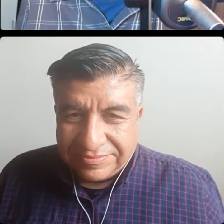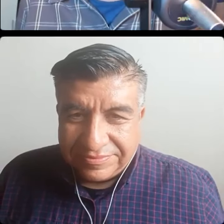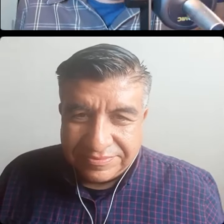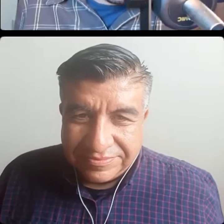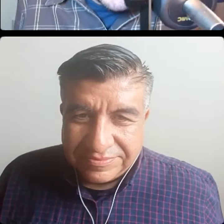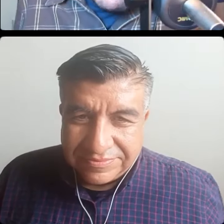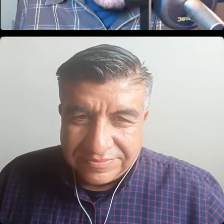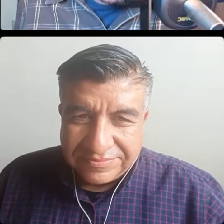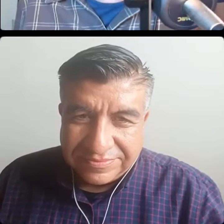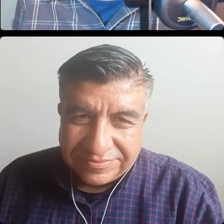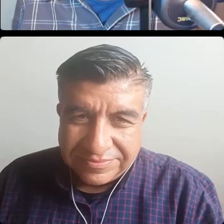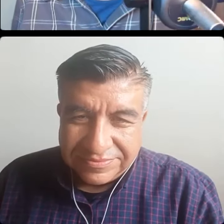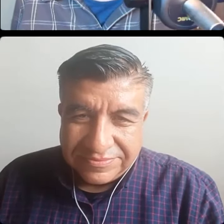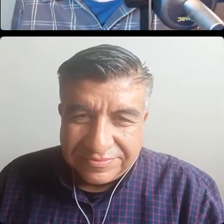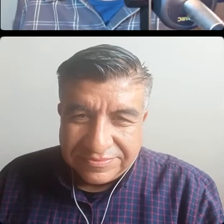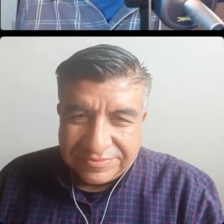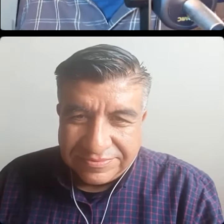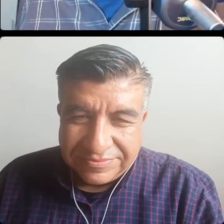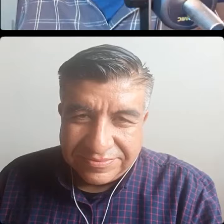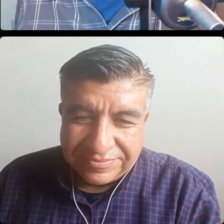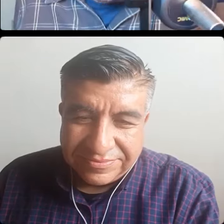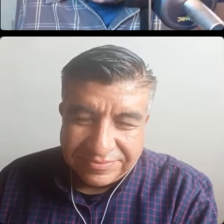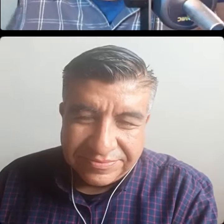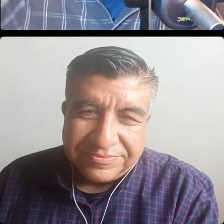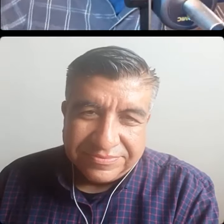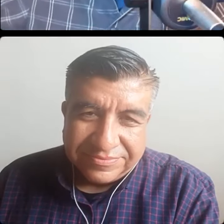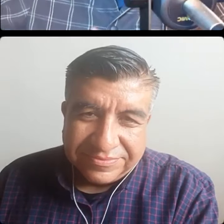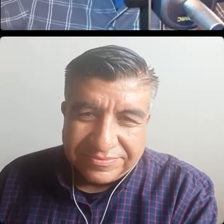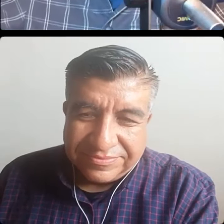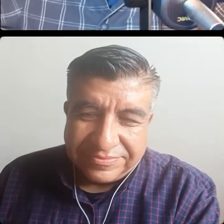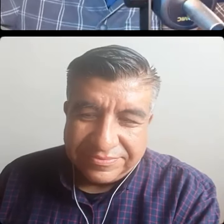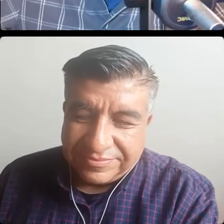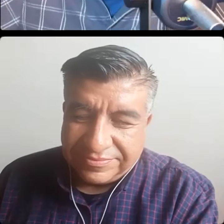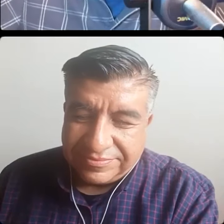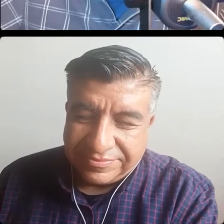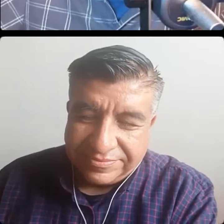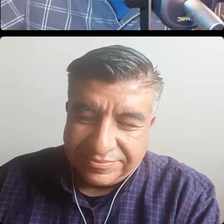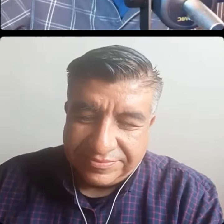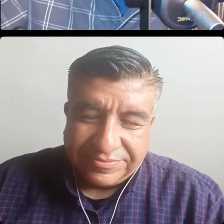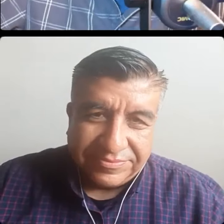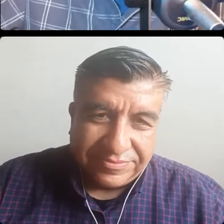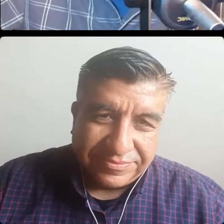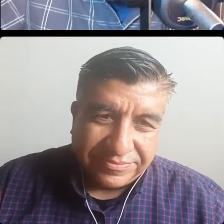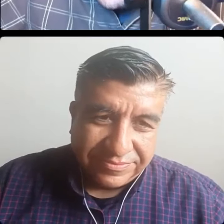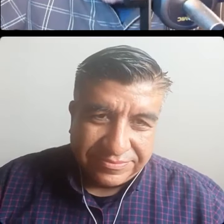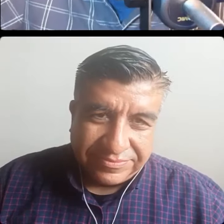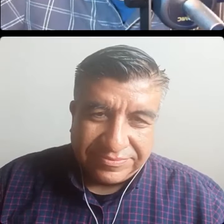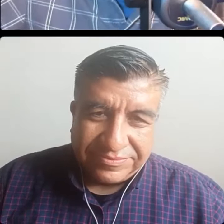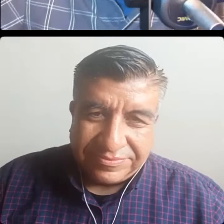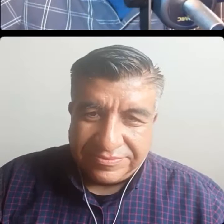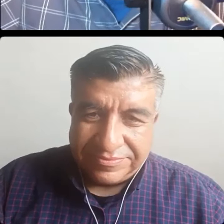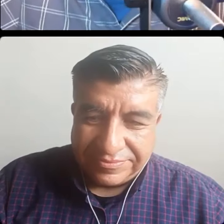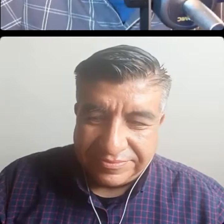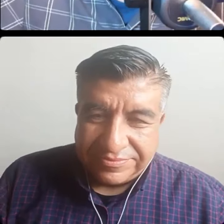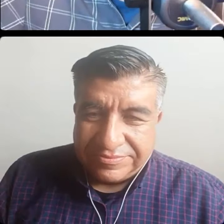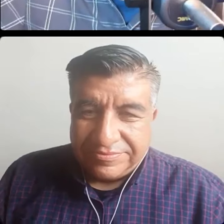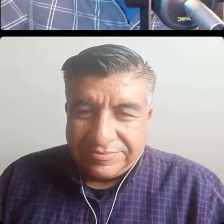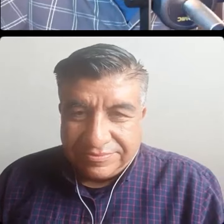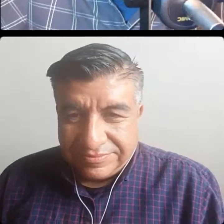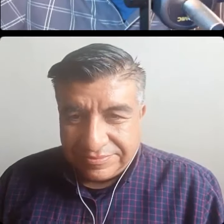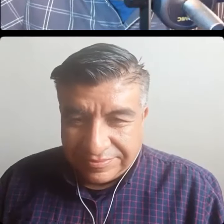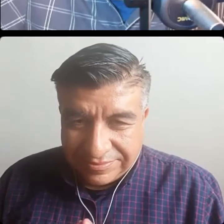no porque fuera la primera opción. Esa es la realidad. No les gusta que se digan las cosas como son. Así es, y sí, en